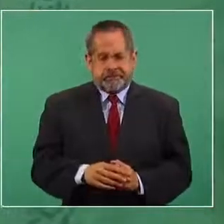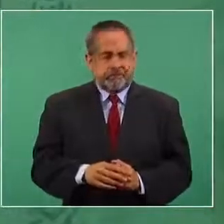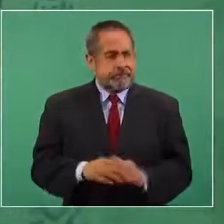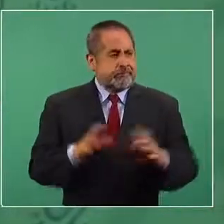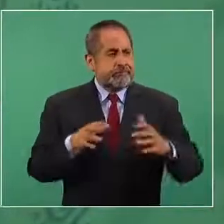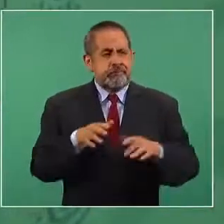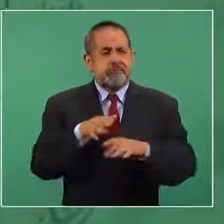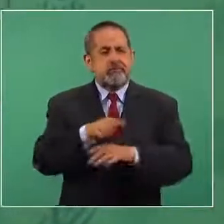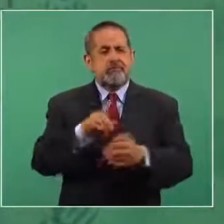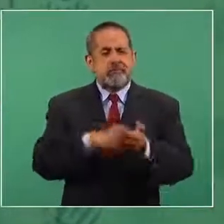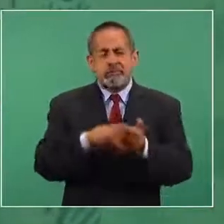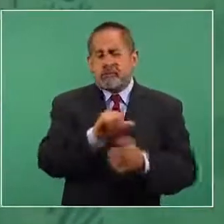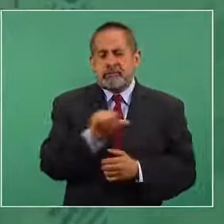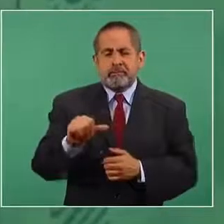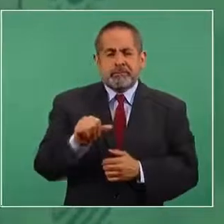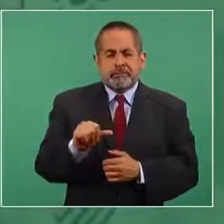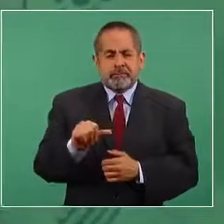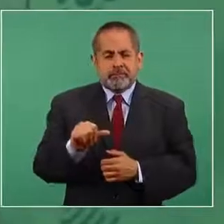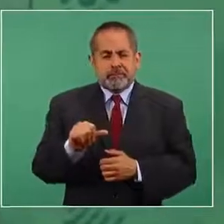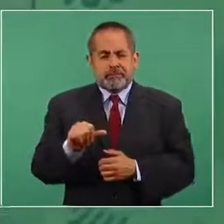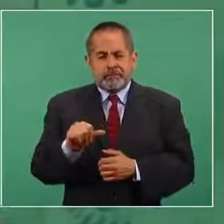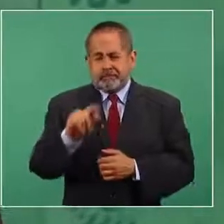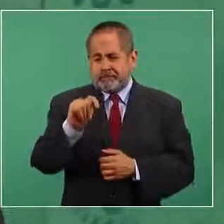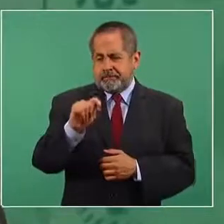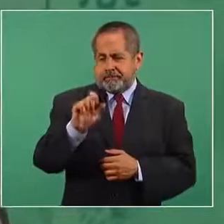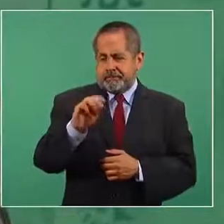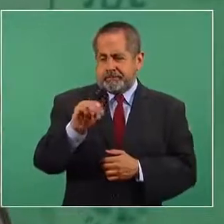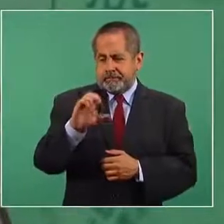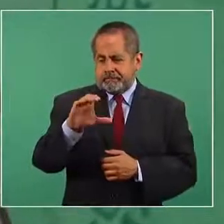atender todo lo relacionado con el tratado,